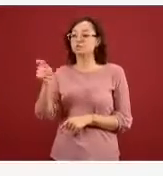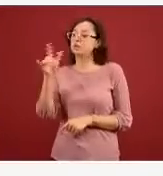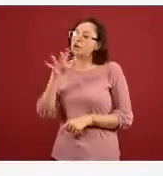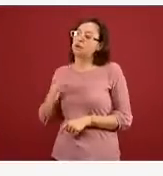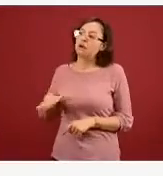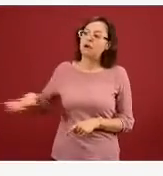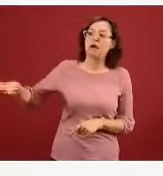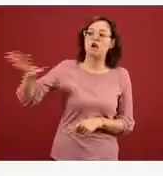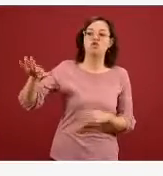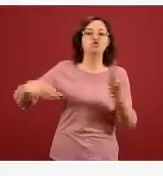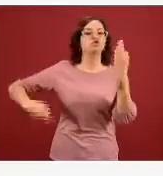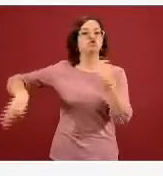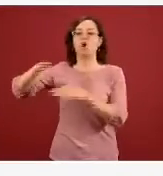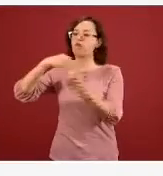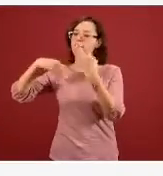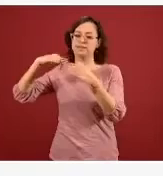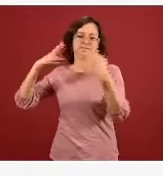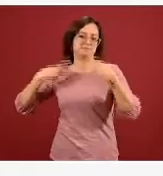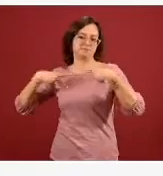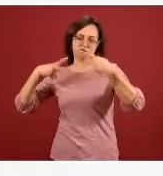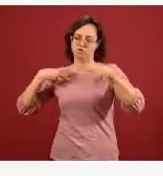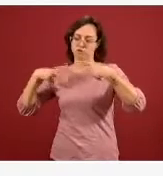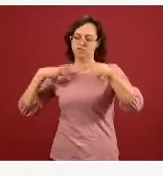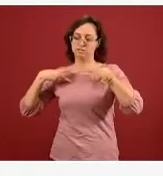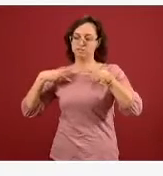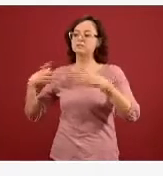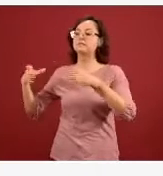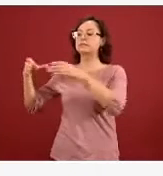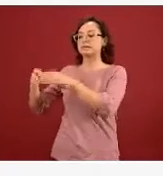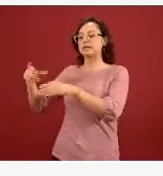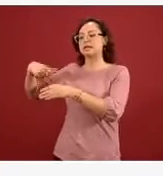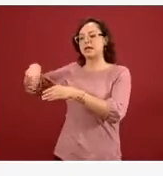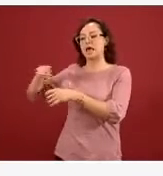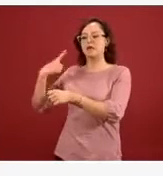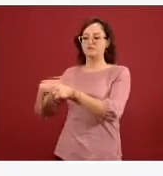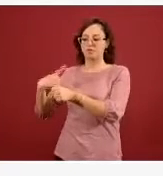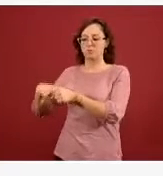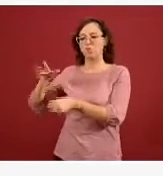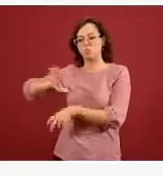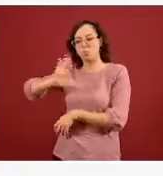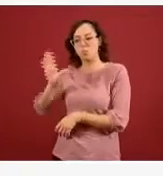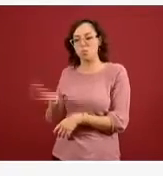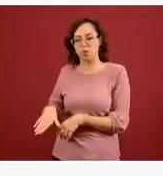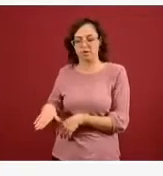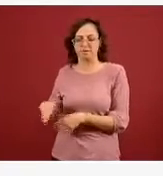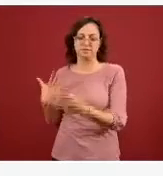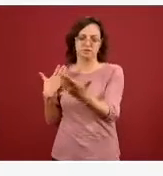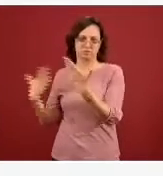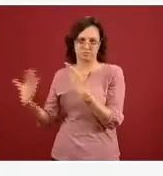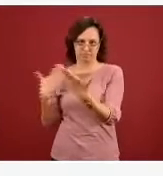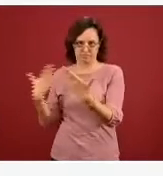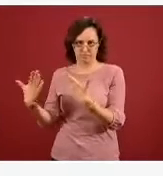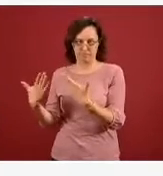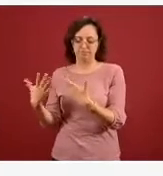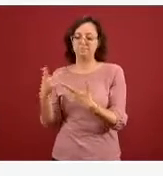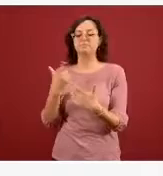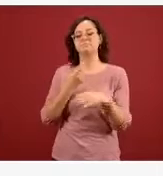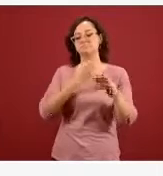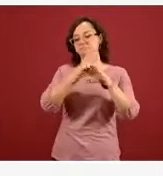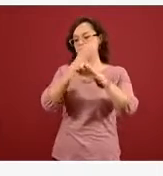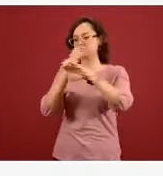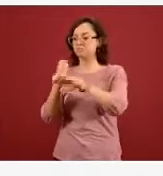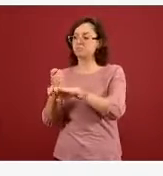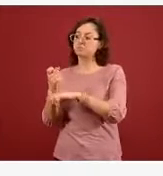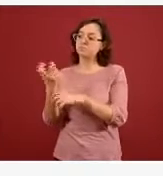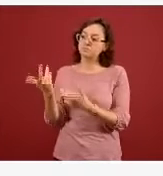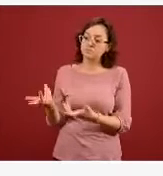vida comparados con la población existente en cada uno de los estados, independientemente